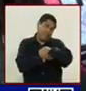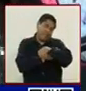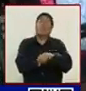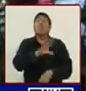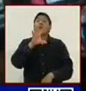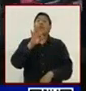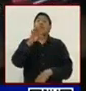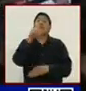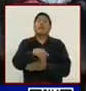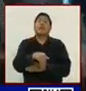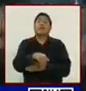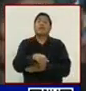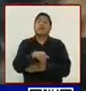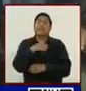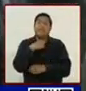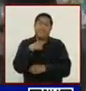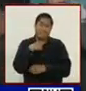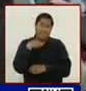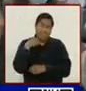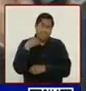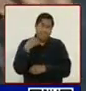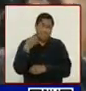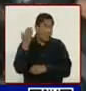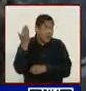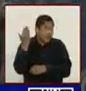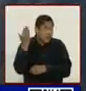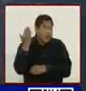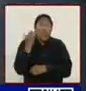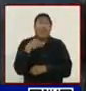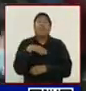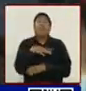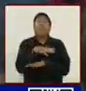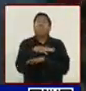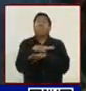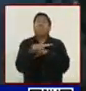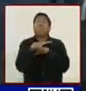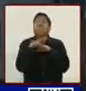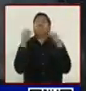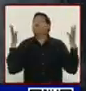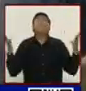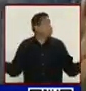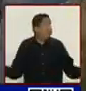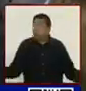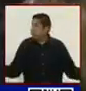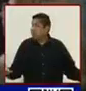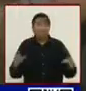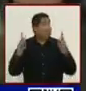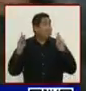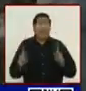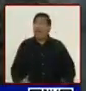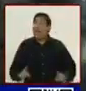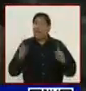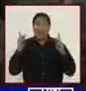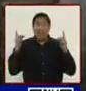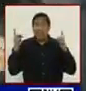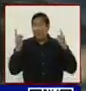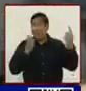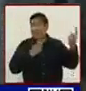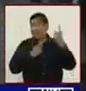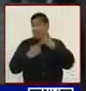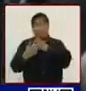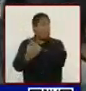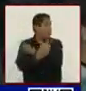las 9:03 p.m. Y esto está pero rebalsando de gente. Quiero mostrarte la cantidad de personas que entran por un